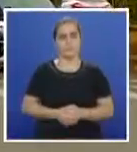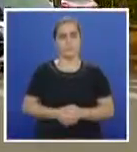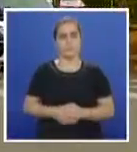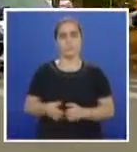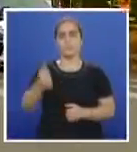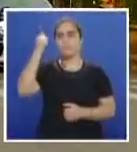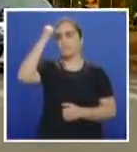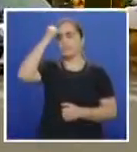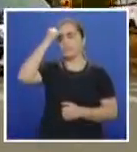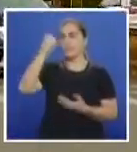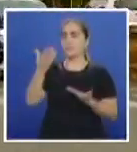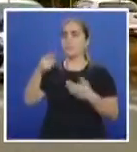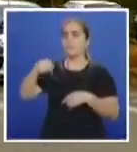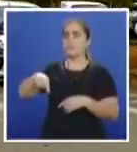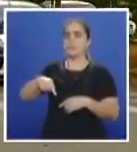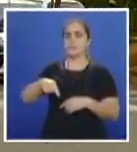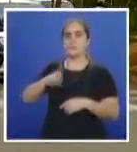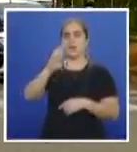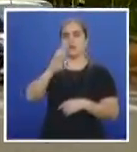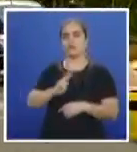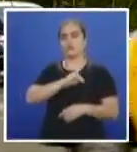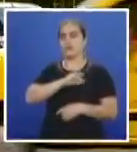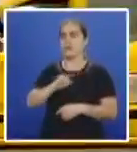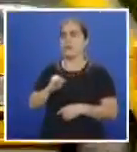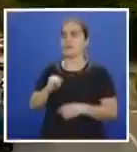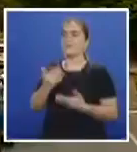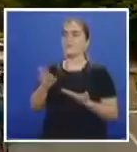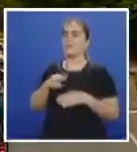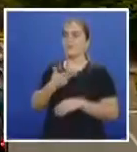Profesor, ¿cómo les va con la movilidad aquí en el sector del sur de la ciudad?